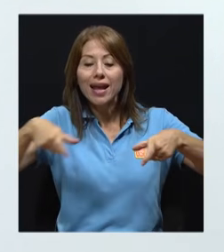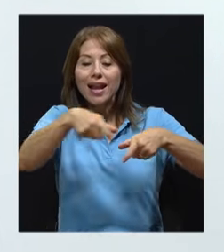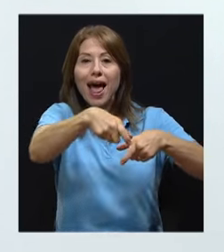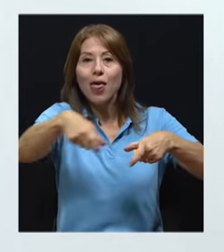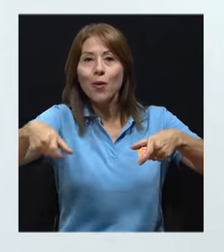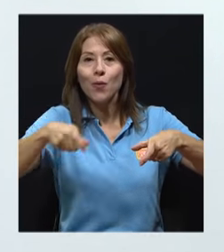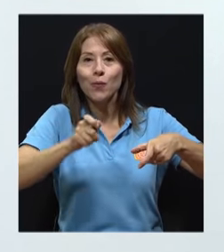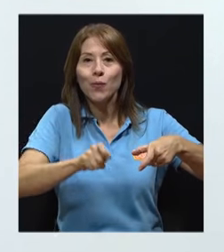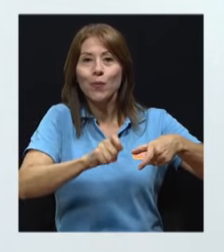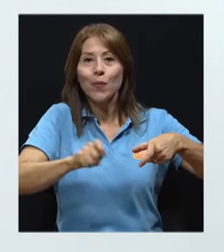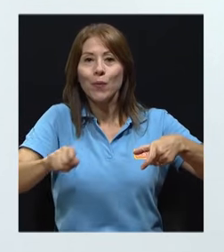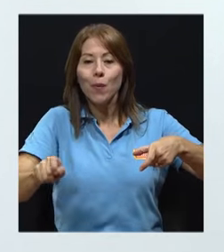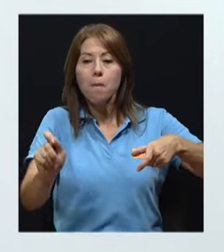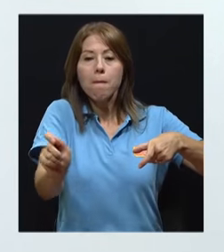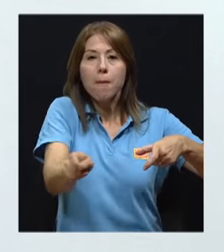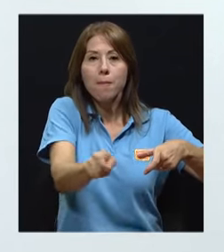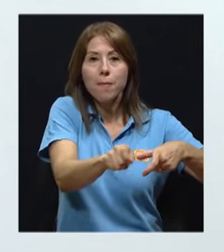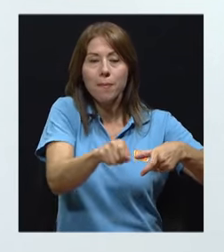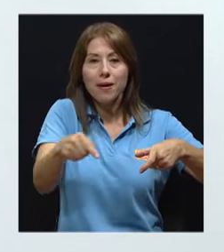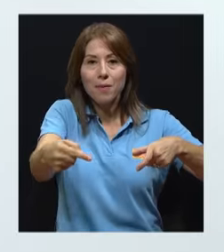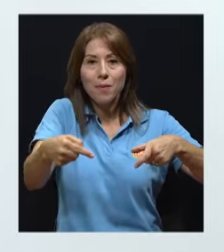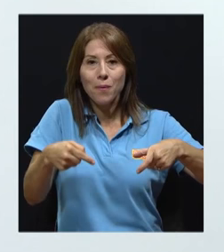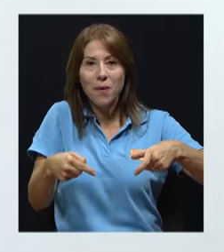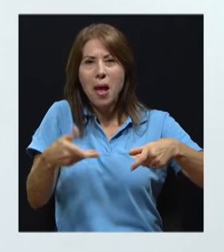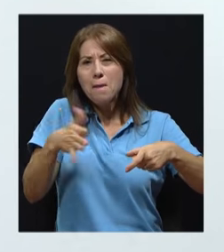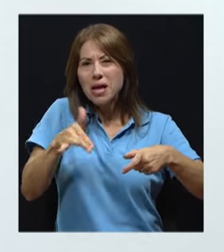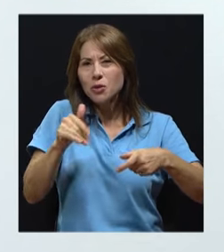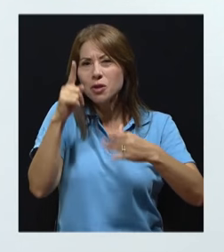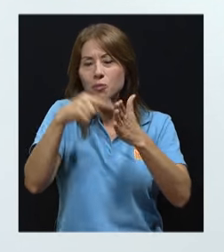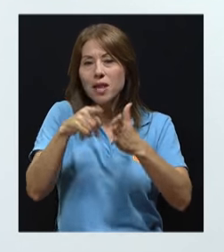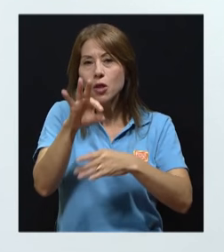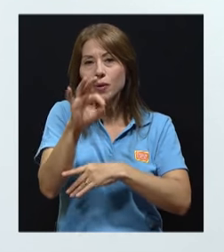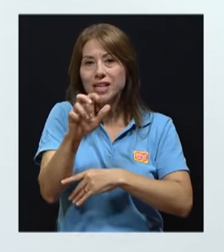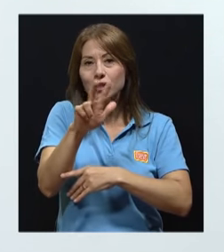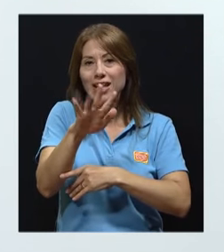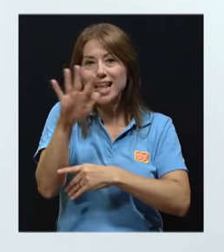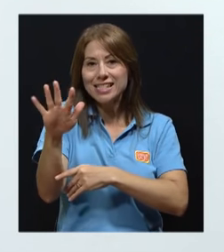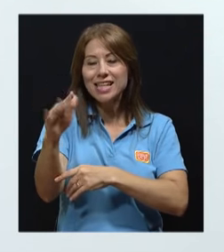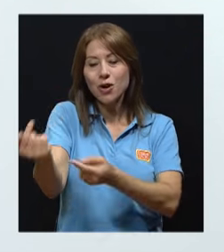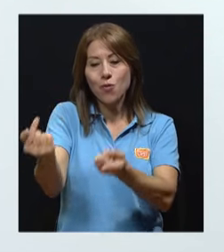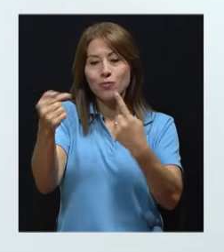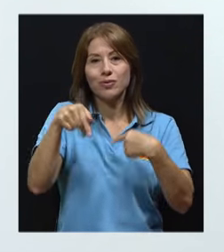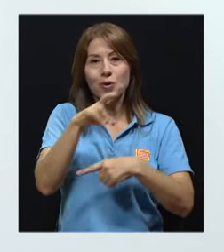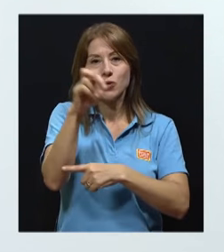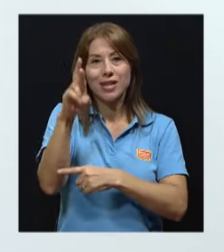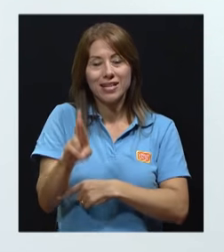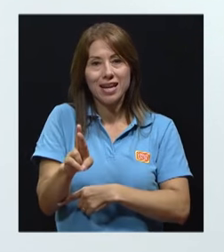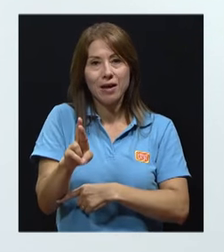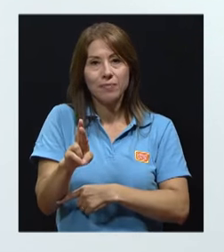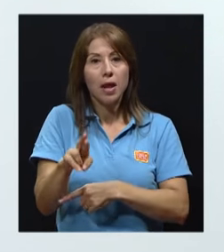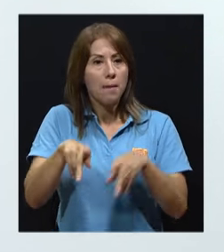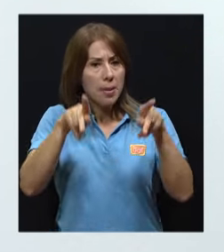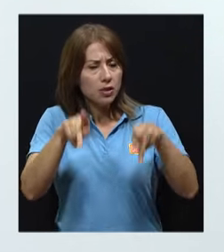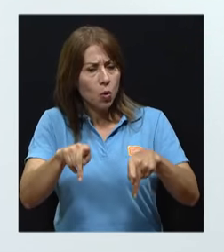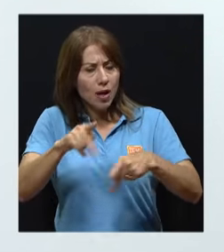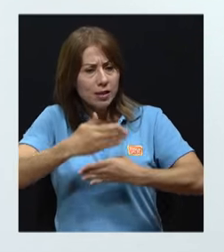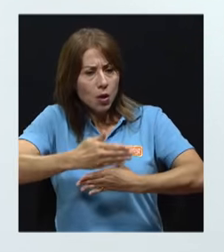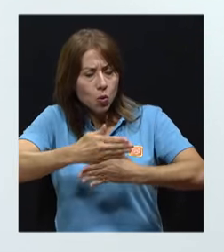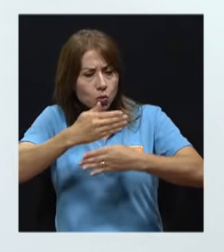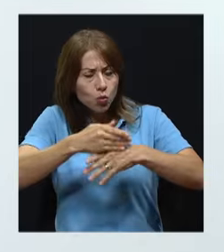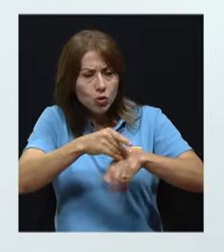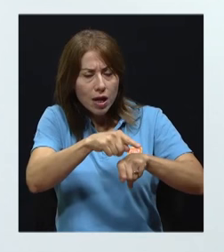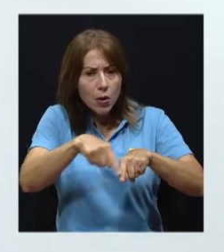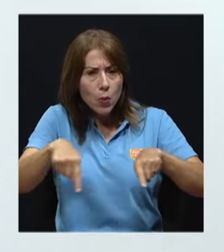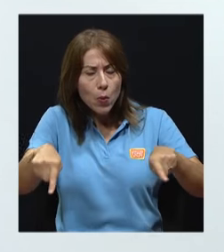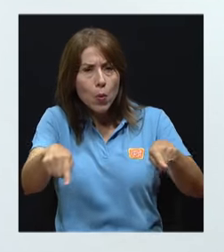Marimba que llega a Costa Rica en 1935 más o menos y que importantes constructores ven en